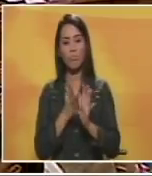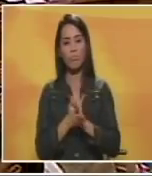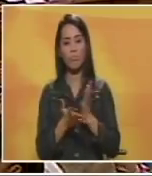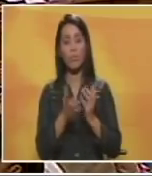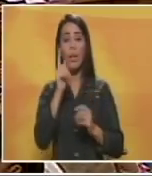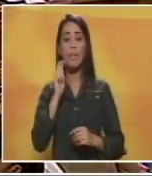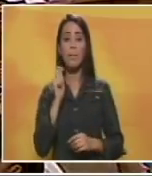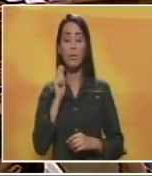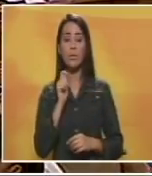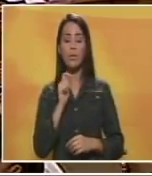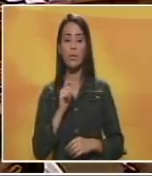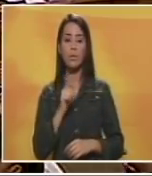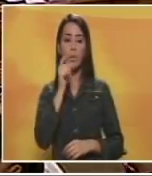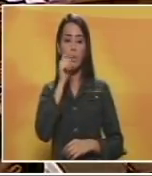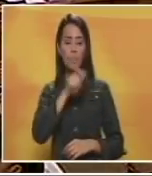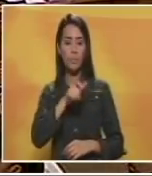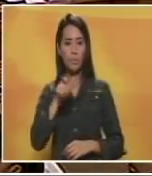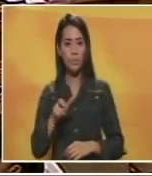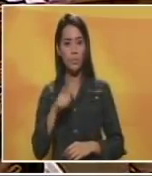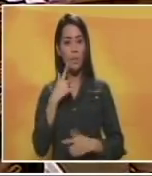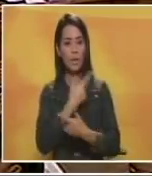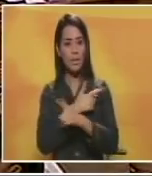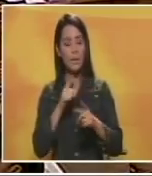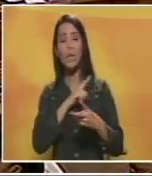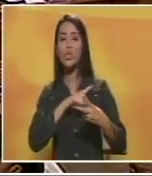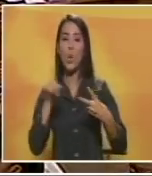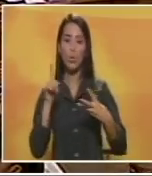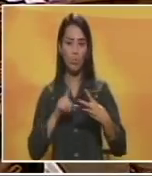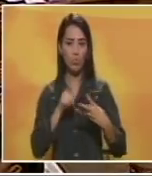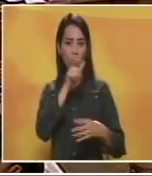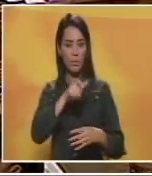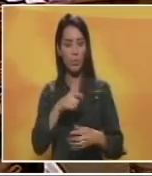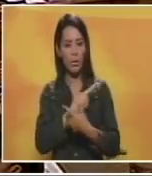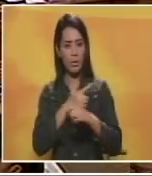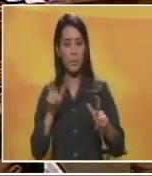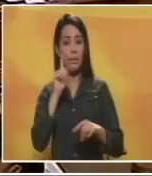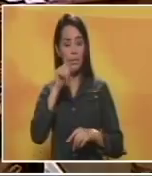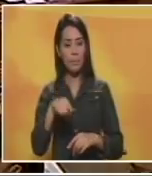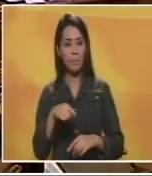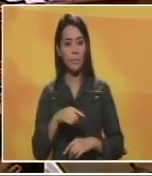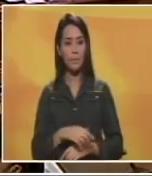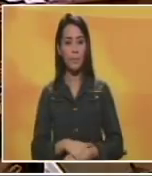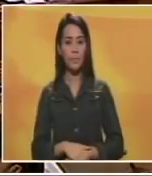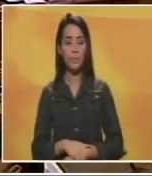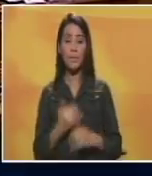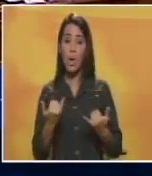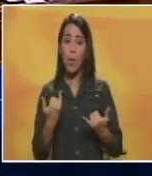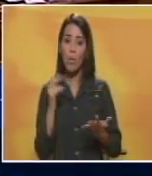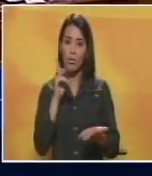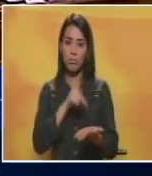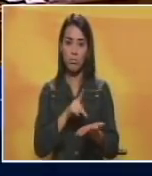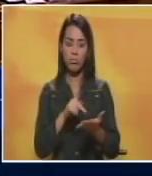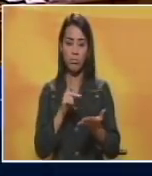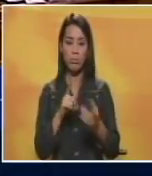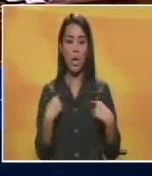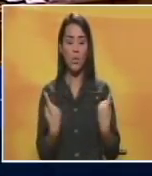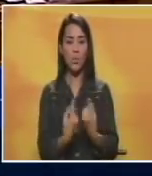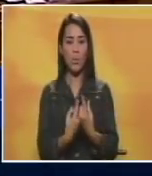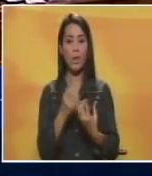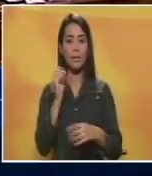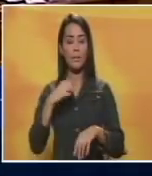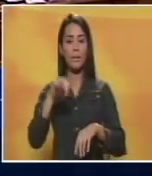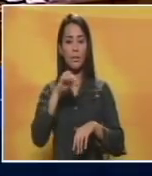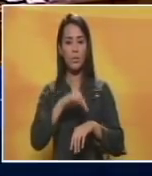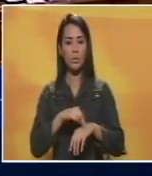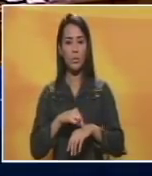los diputados que resultaron excarcelados como otros presos que también resultaron excarcelados y están aquí en el hemiciclo de la Asamblea Nacional